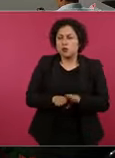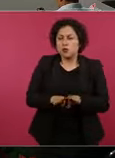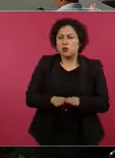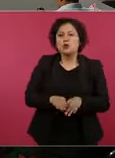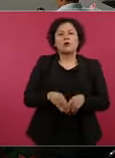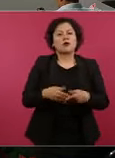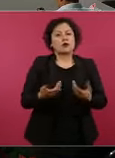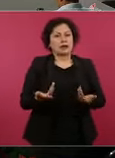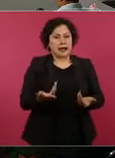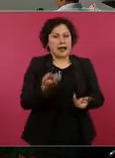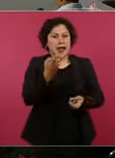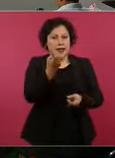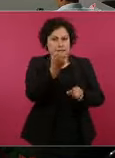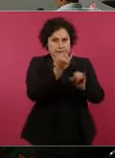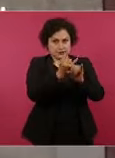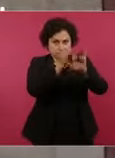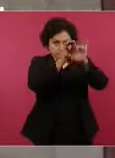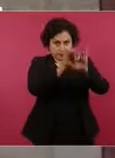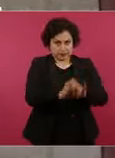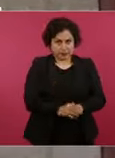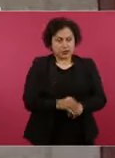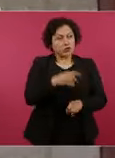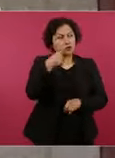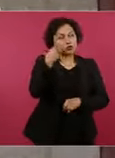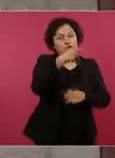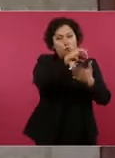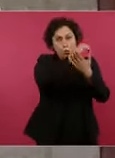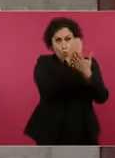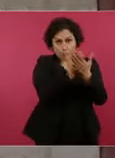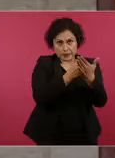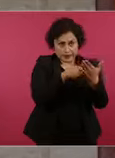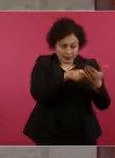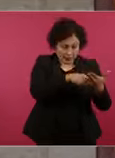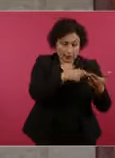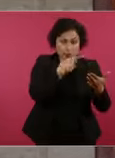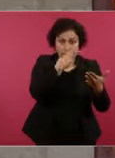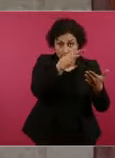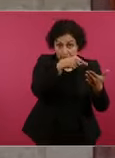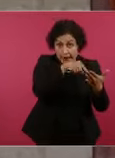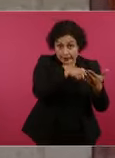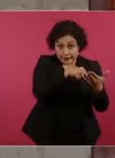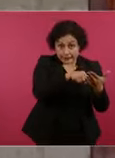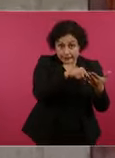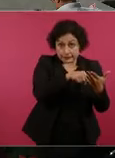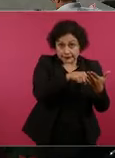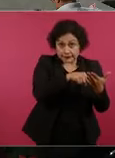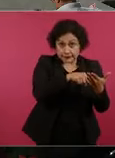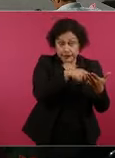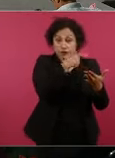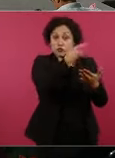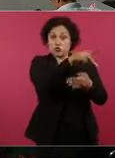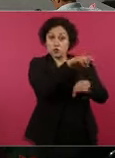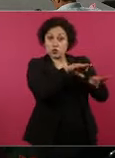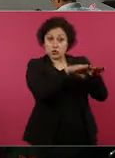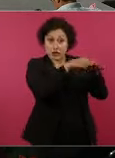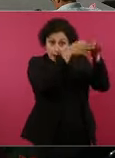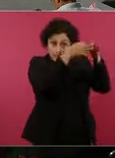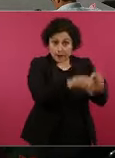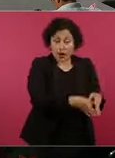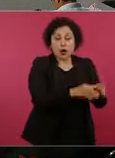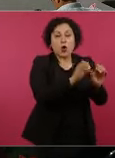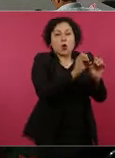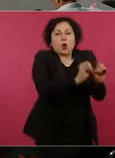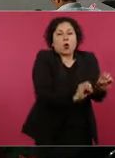si está incluido en el contrato ese tipo de trabajo o lo contrataron en especial